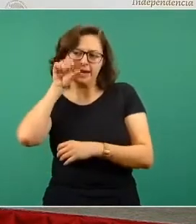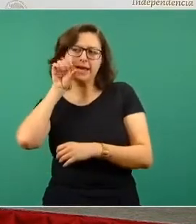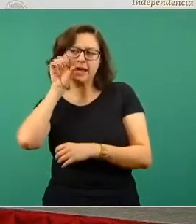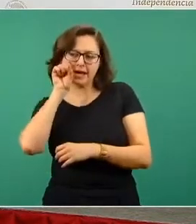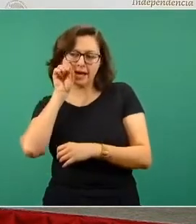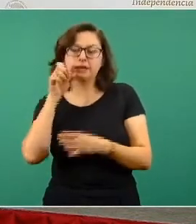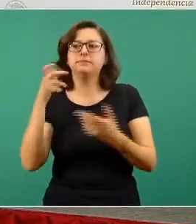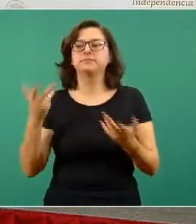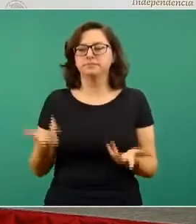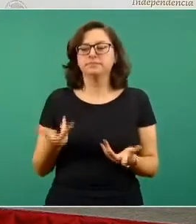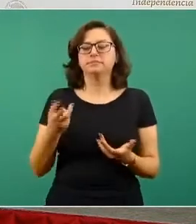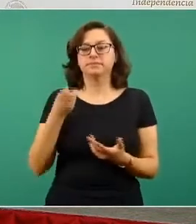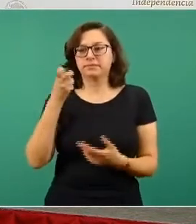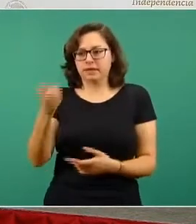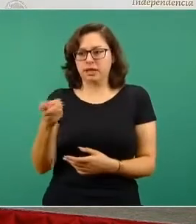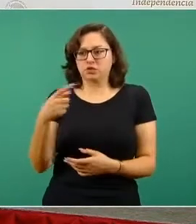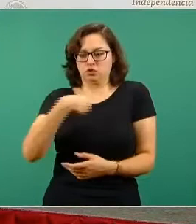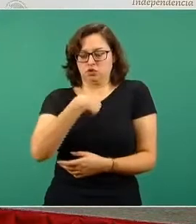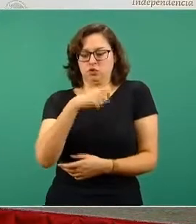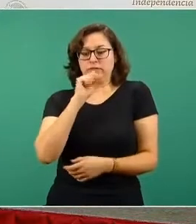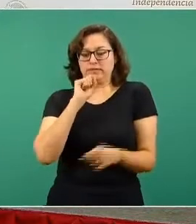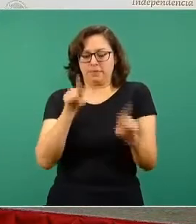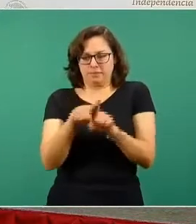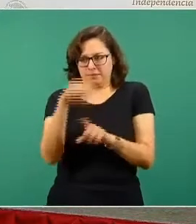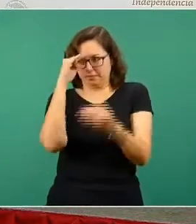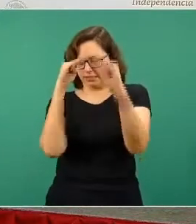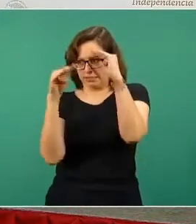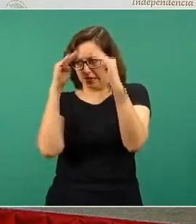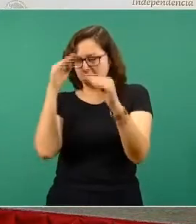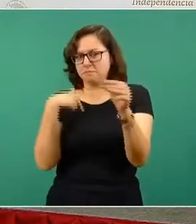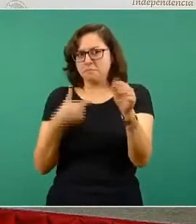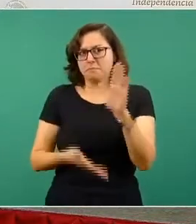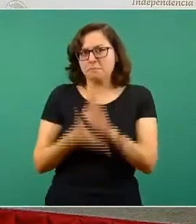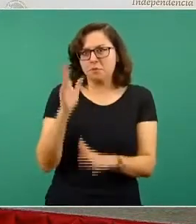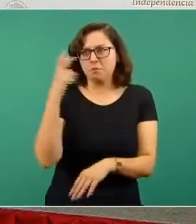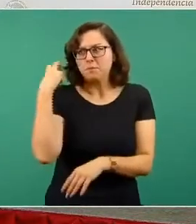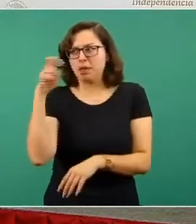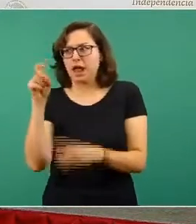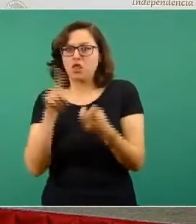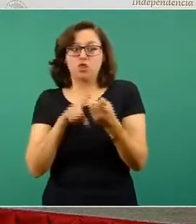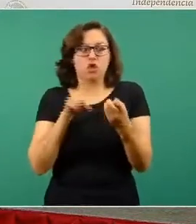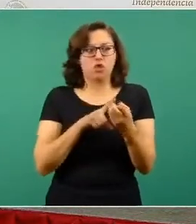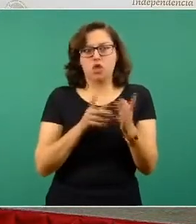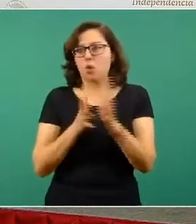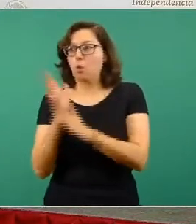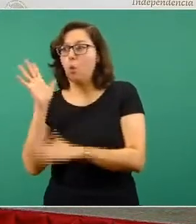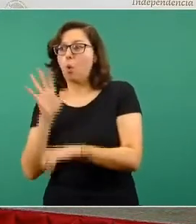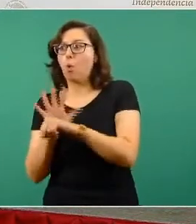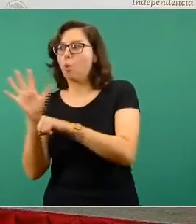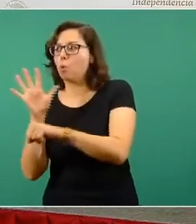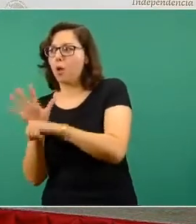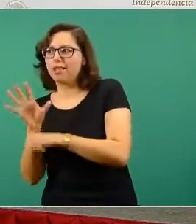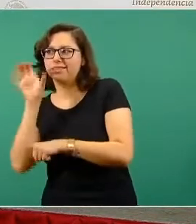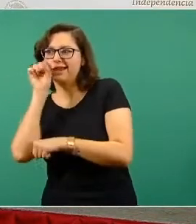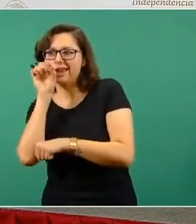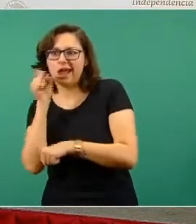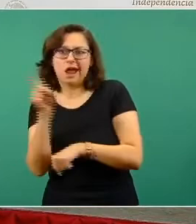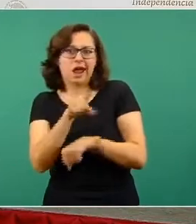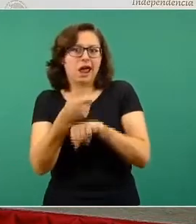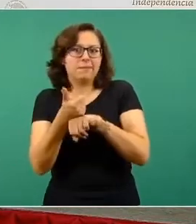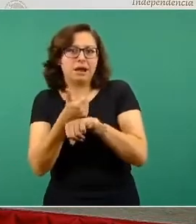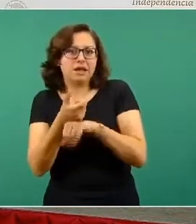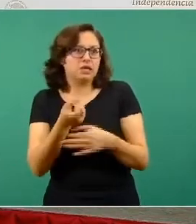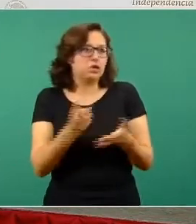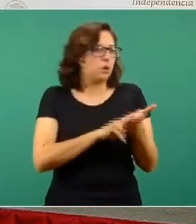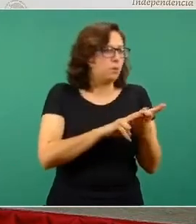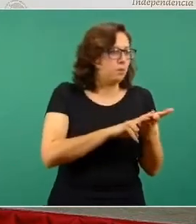mi análisis de riesgo personal, familiar y de tomar en su momento decisiones de trasladarme o no a una entidad o moverme en